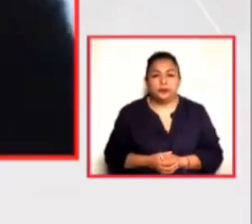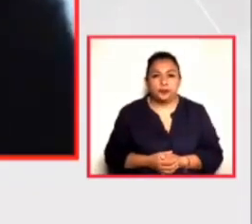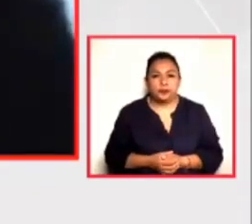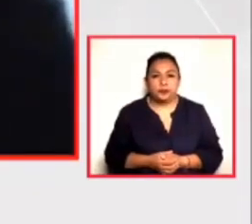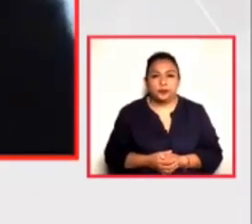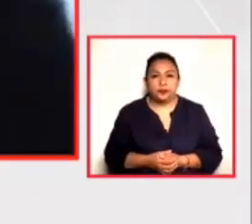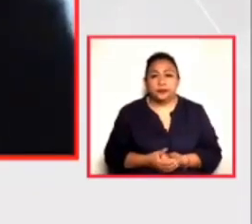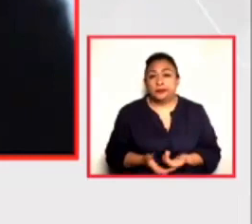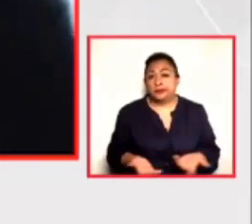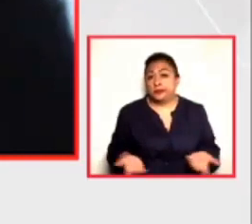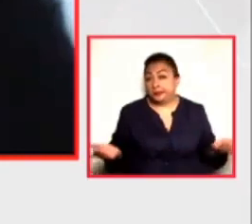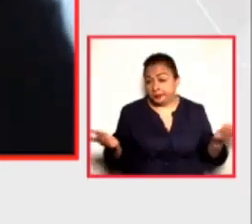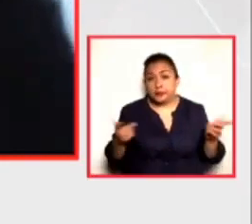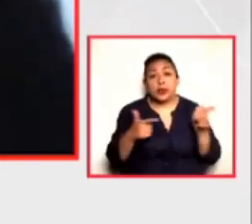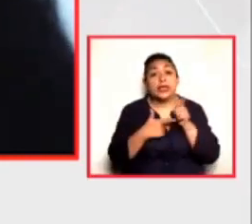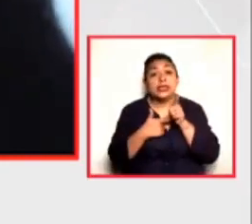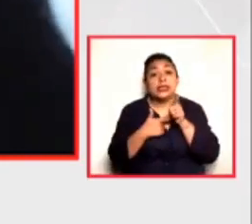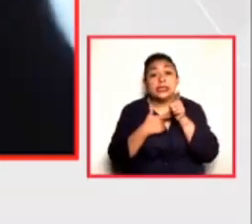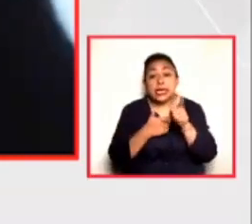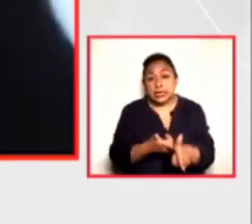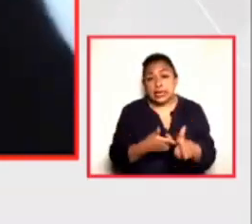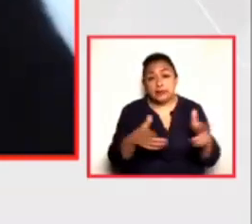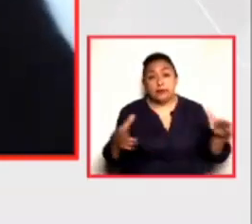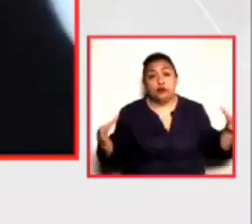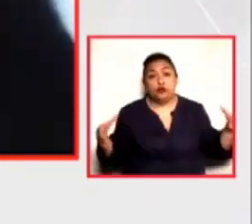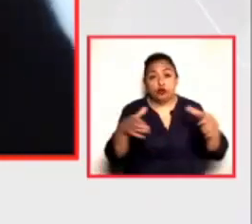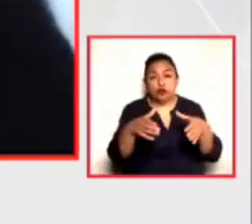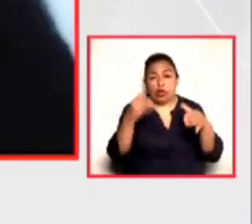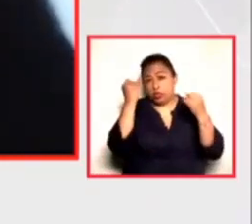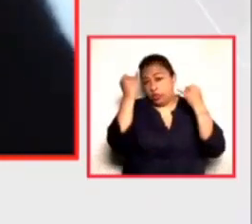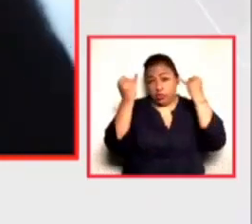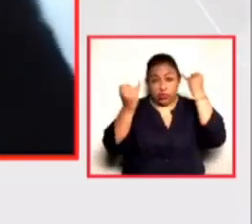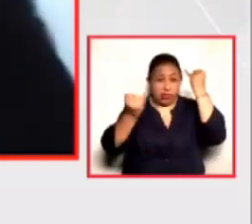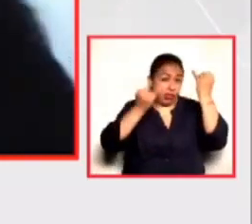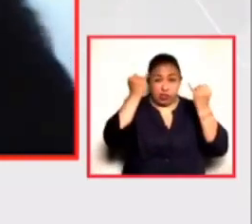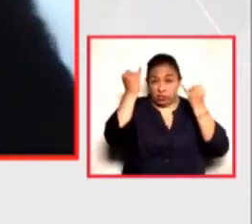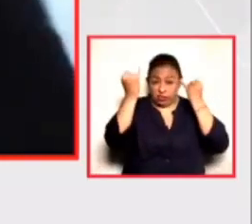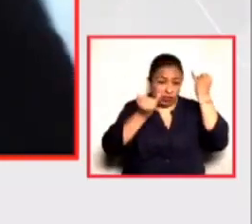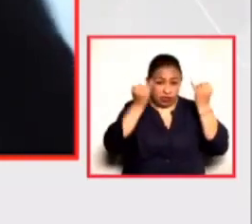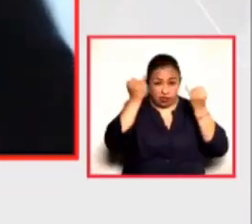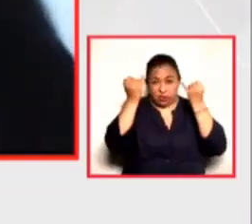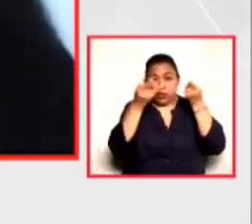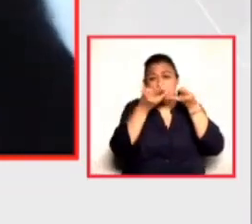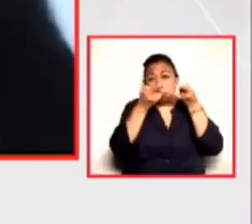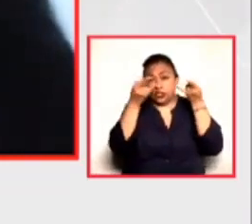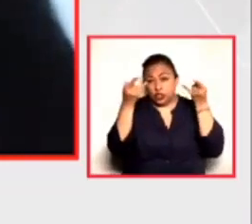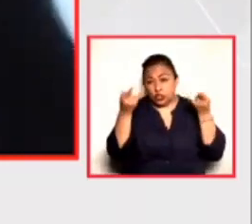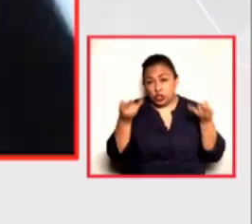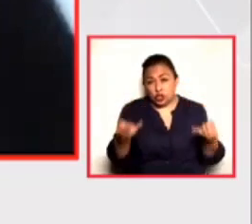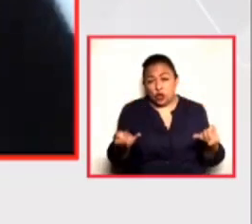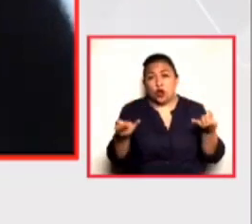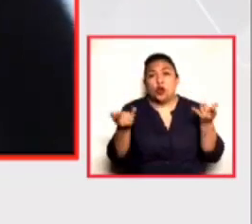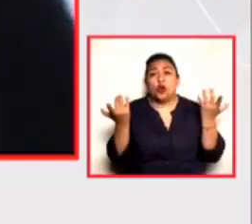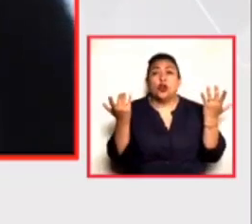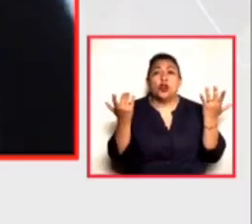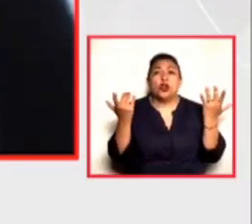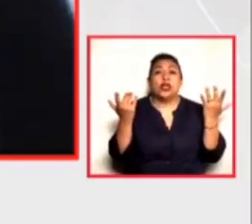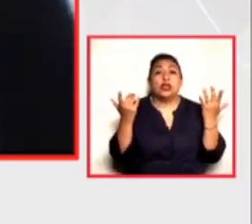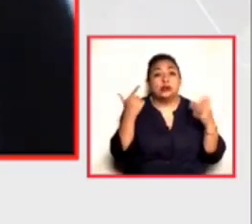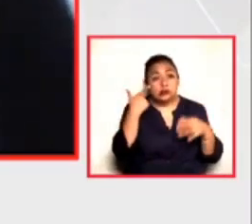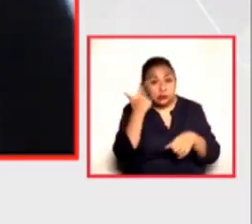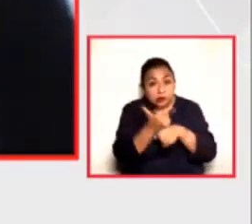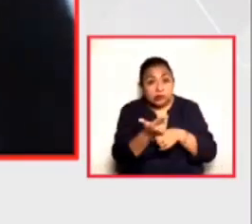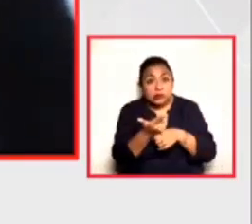Bueno, y seguimos en el ámbito de la creación de historias, del redescubrimiento, replanteamiento